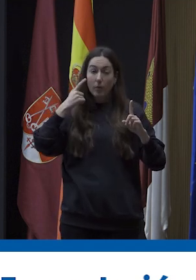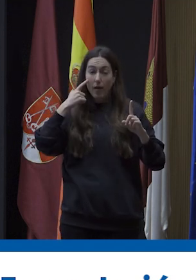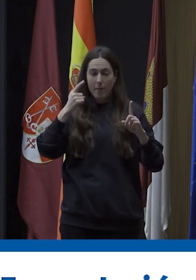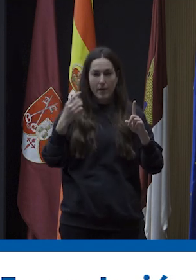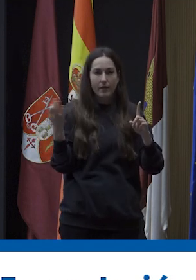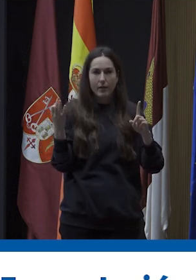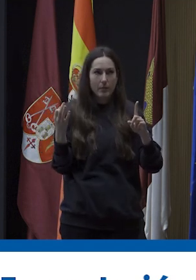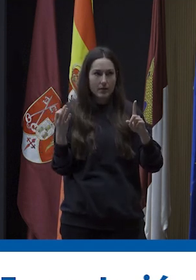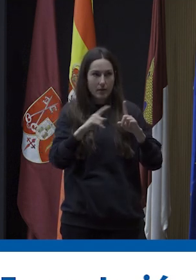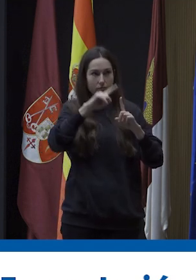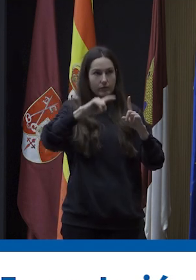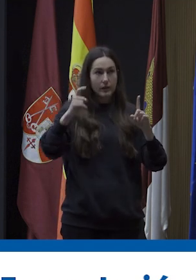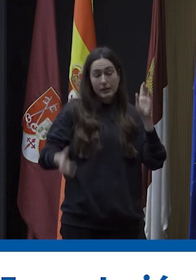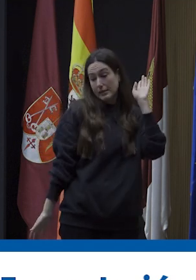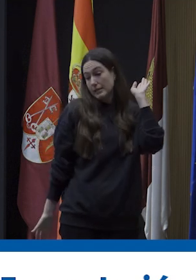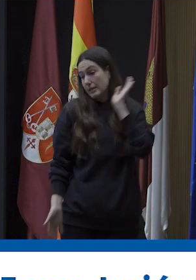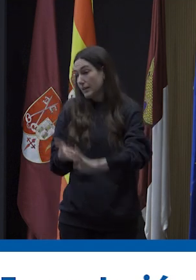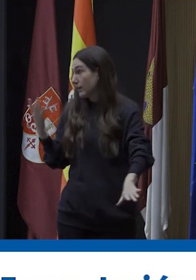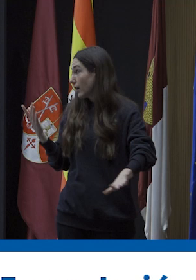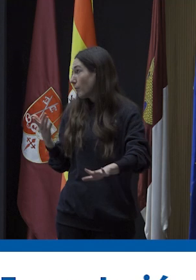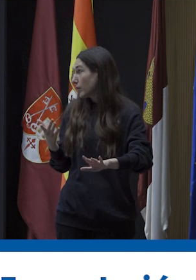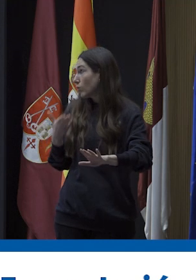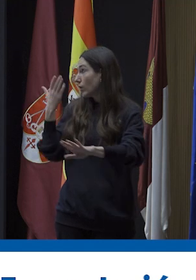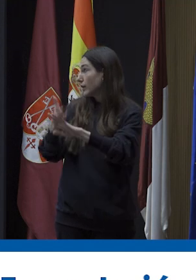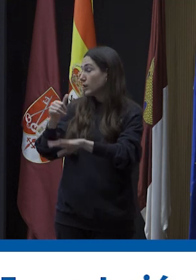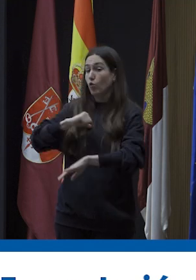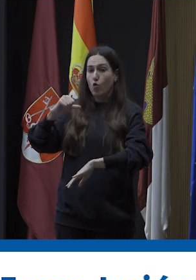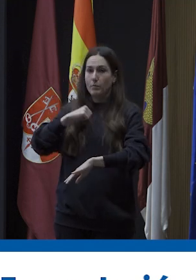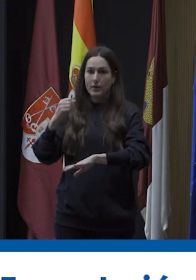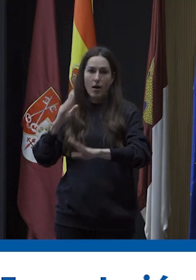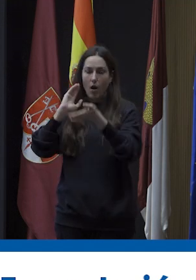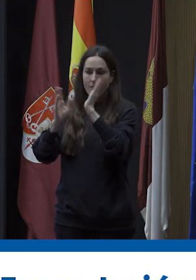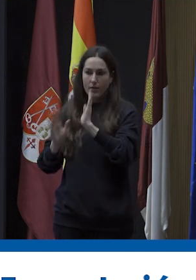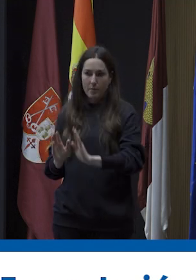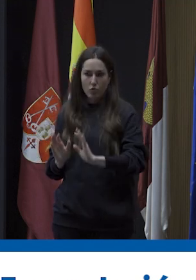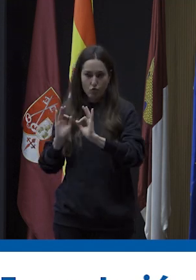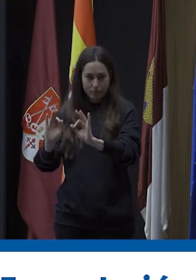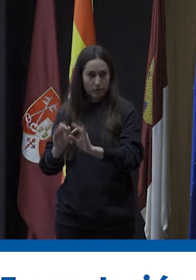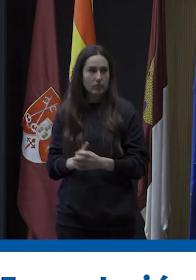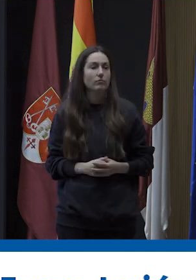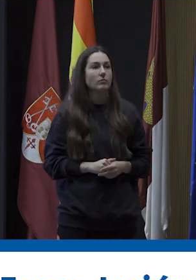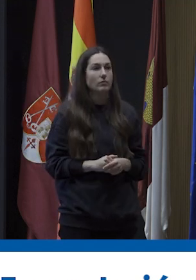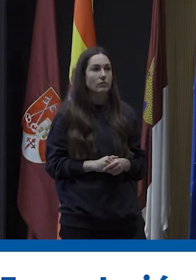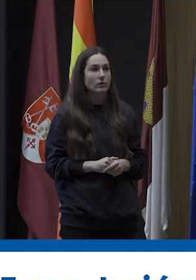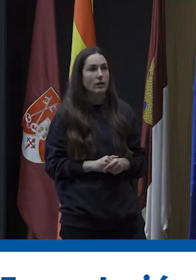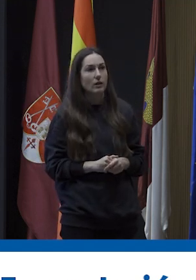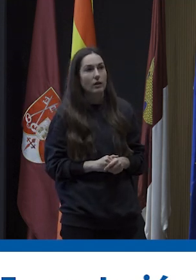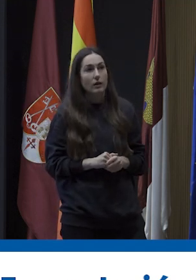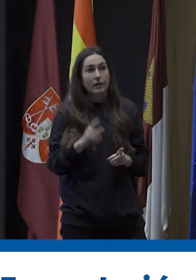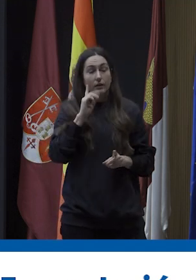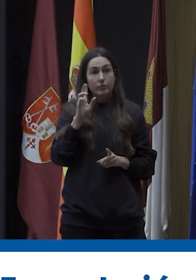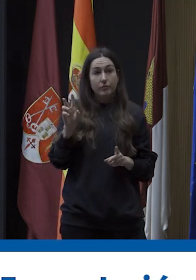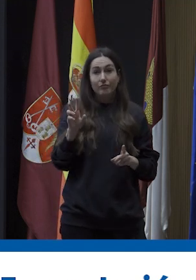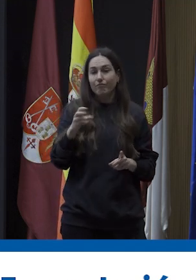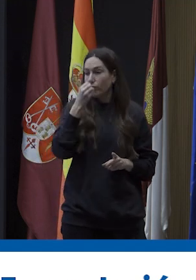y si hace falta te pueden trasladar rápidamente a un hospital para darte el tratamiento adecuado. Y esto nos ha venido muy bien